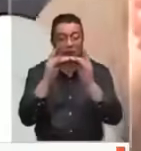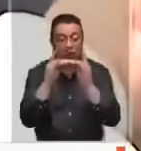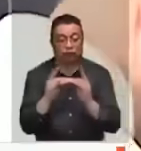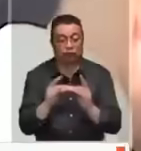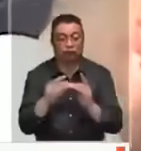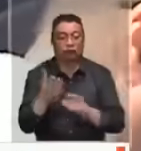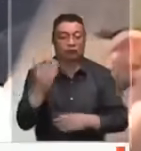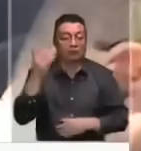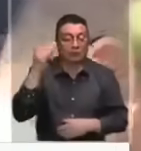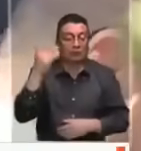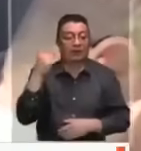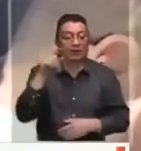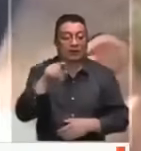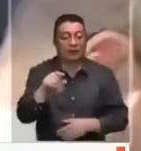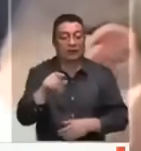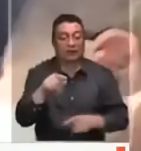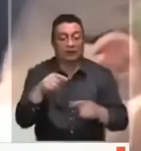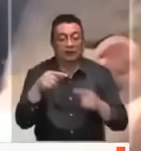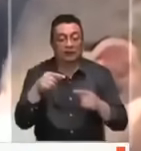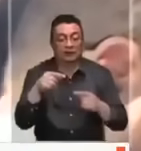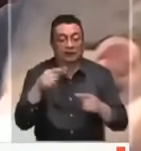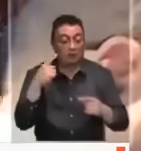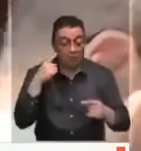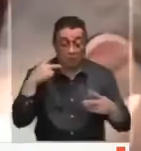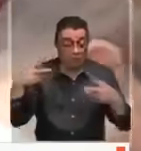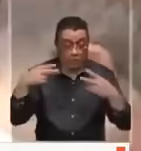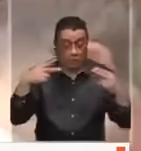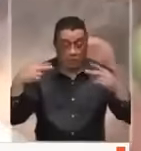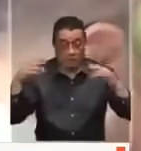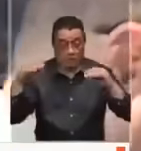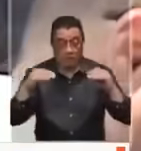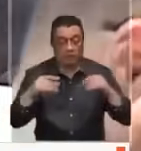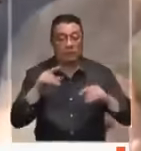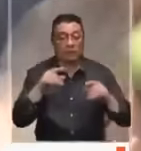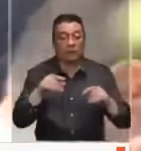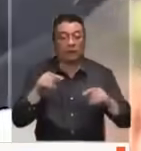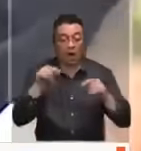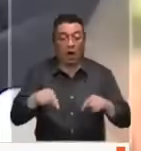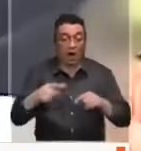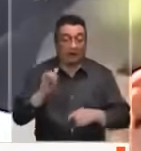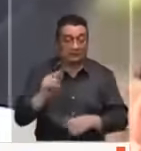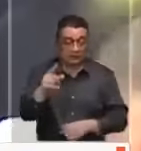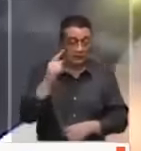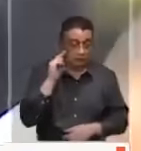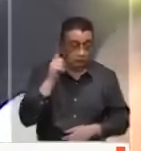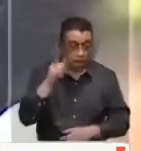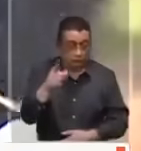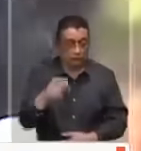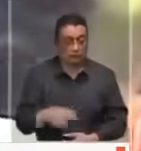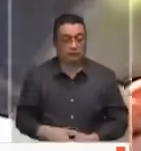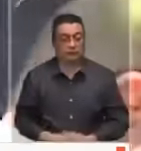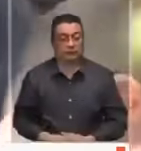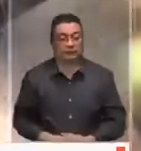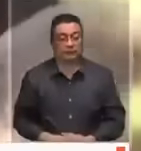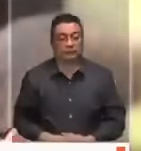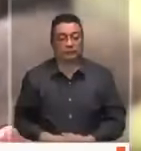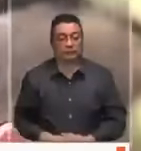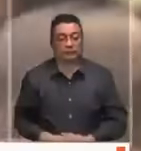del general, que entregó lo mejor fue todo de sus militar. Talentos para hacer de Chile ahora un gran escuchamos.